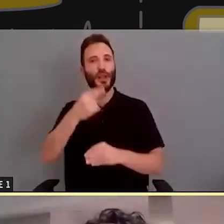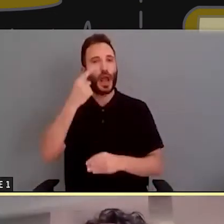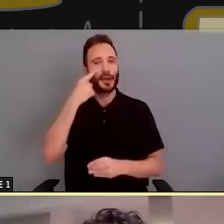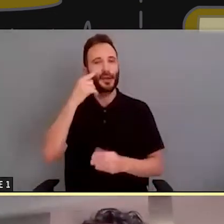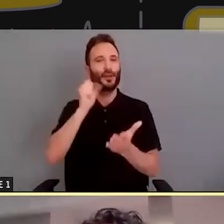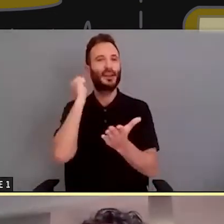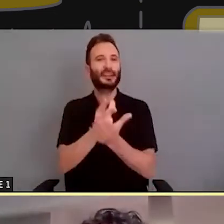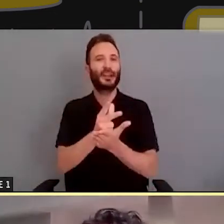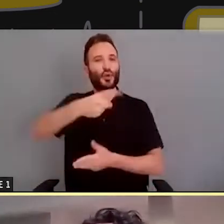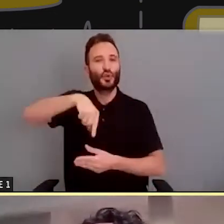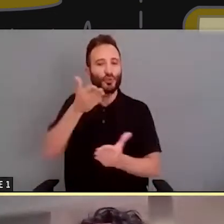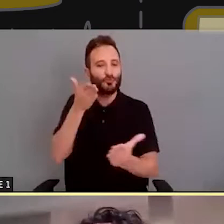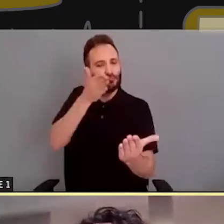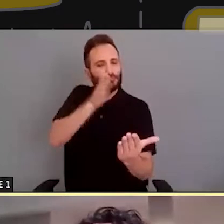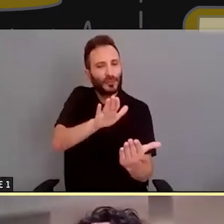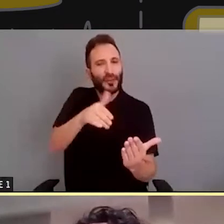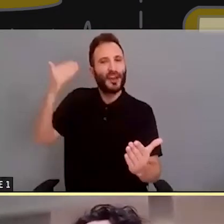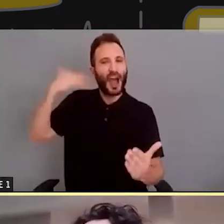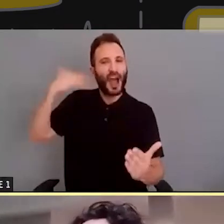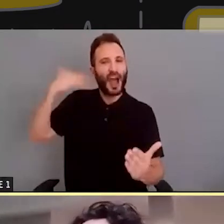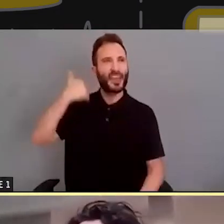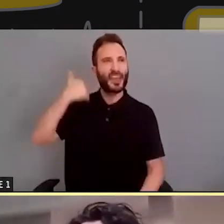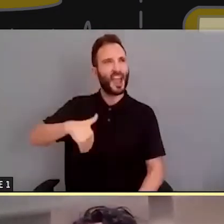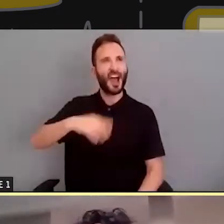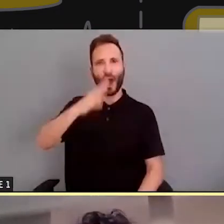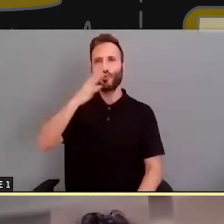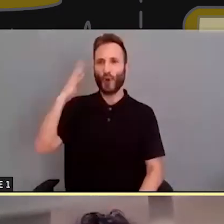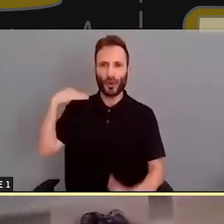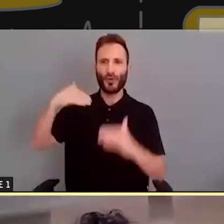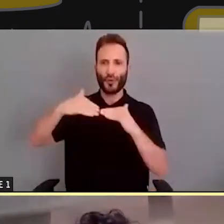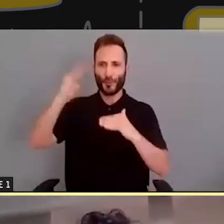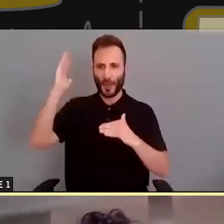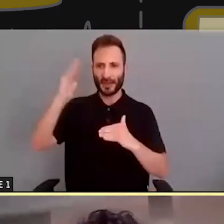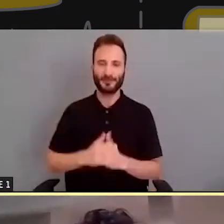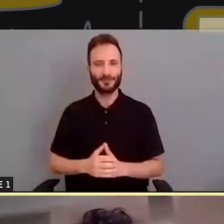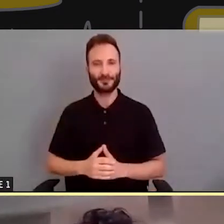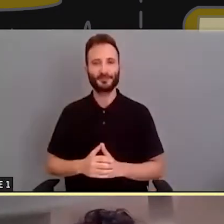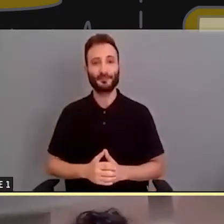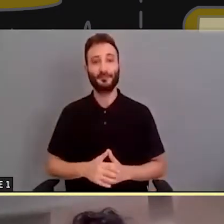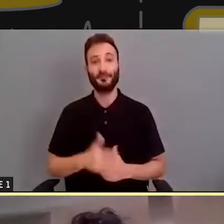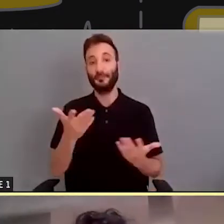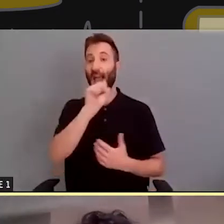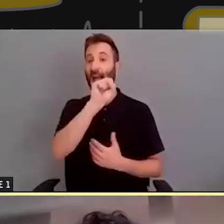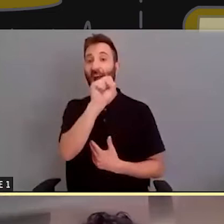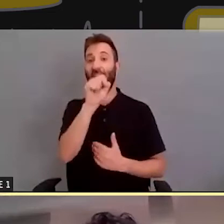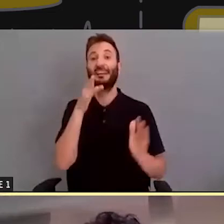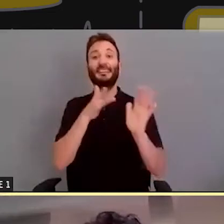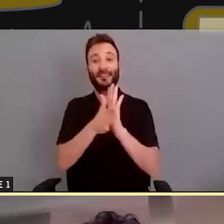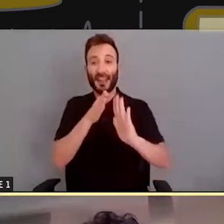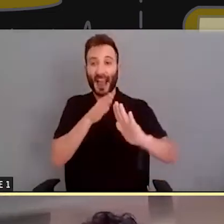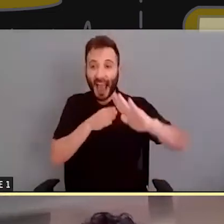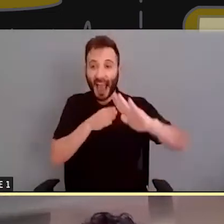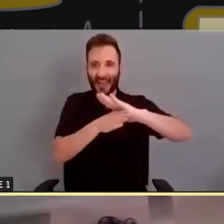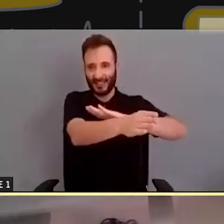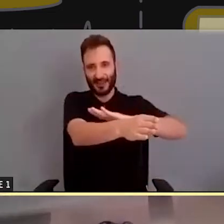a los que nos hemos ido enfrentando desde hace ya pues, más de 4 años, ¿no? Bueno, la A no podía ser de otra cosa que de accesibilidad, ¿no?